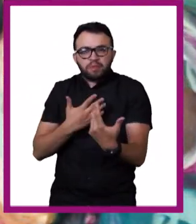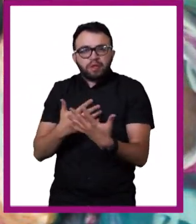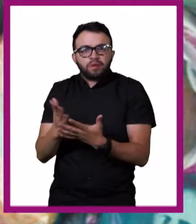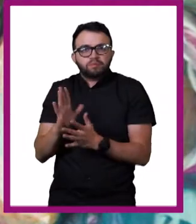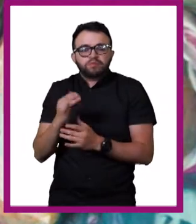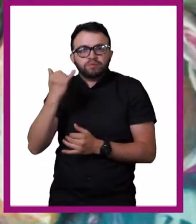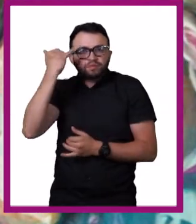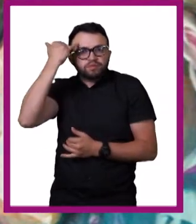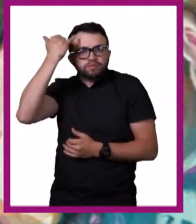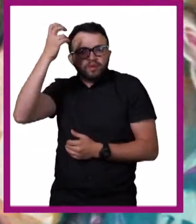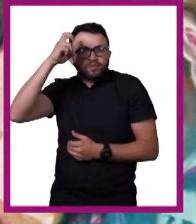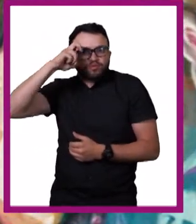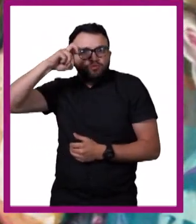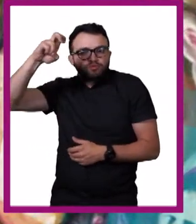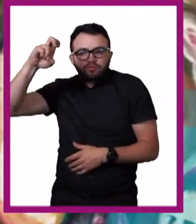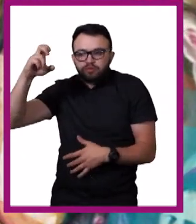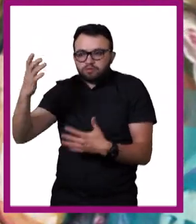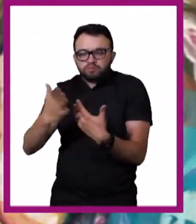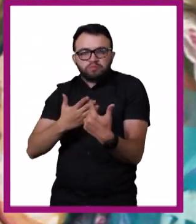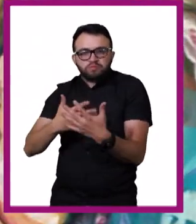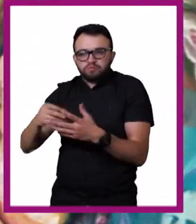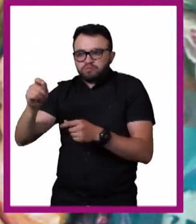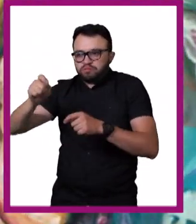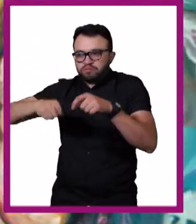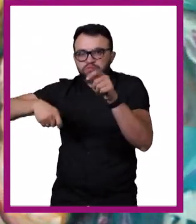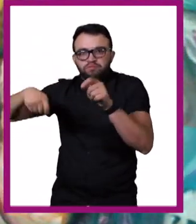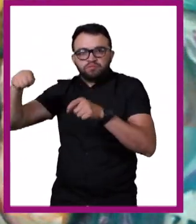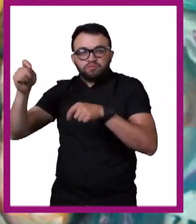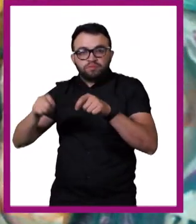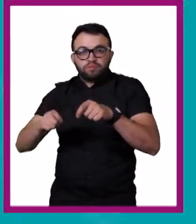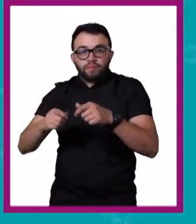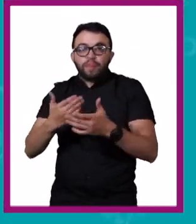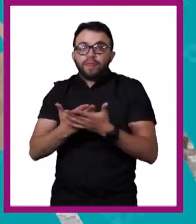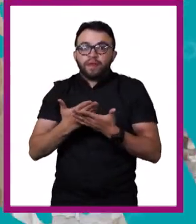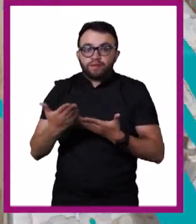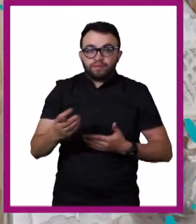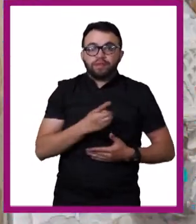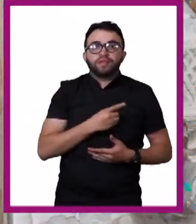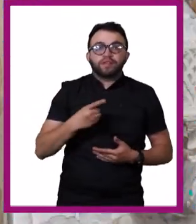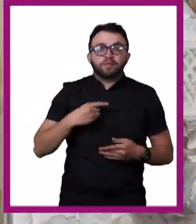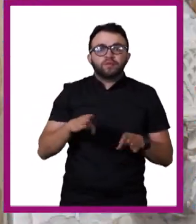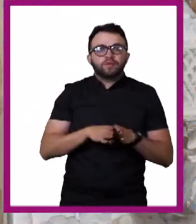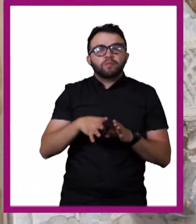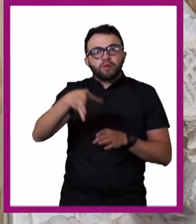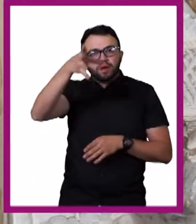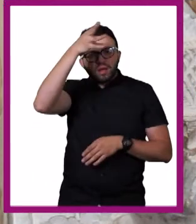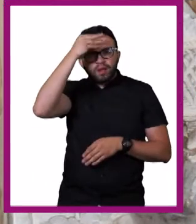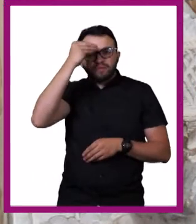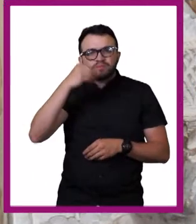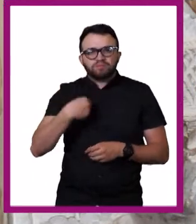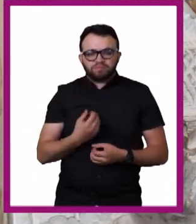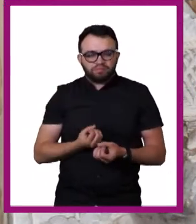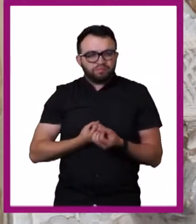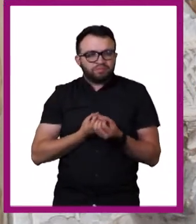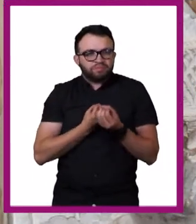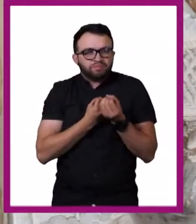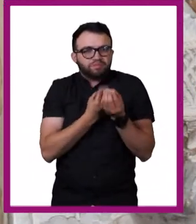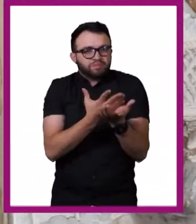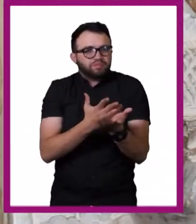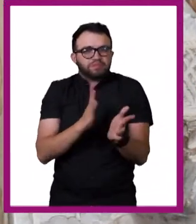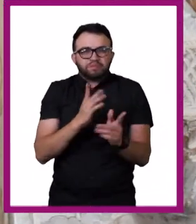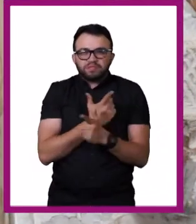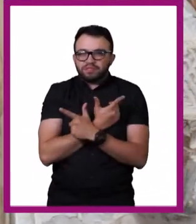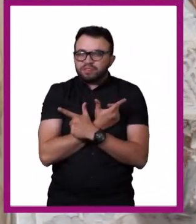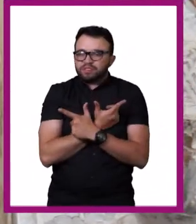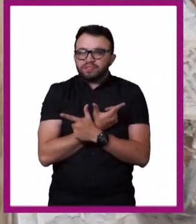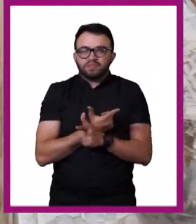el que eso ya está de alguna manera resuelto. Ahora hay que aprender a soltar, a liberarse